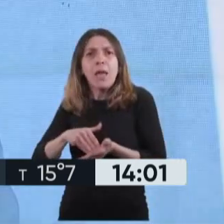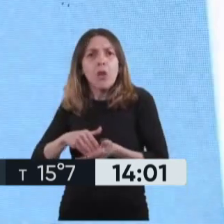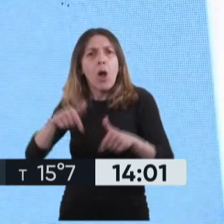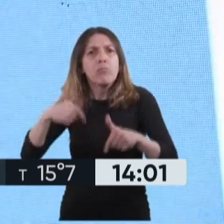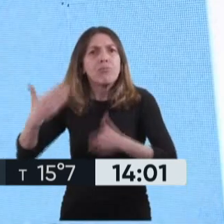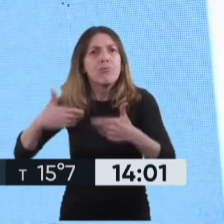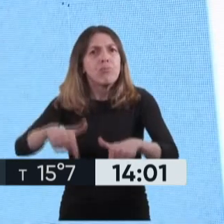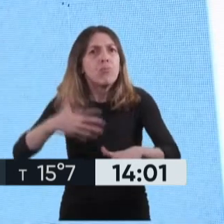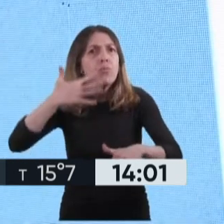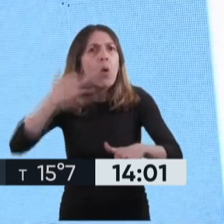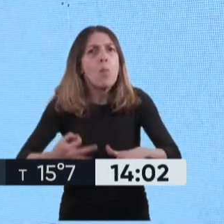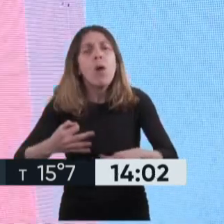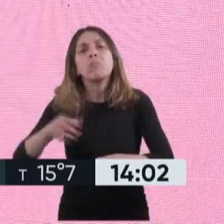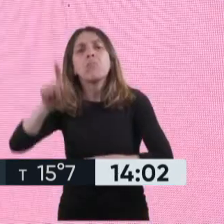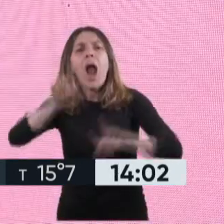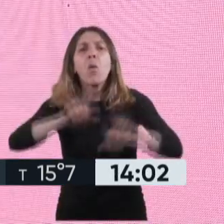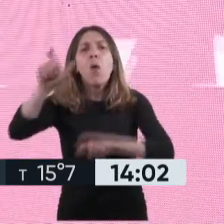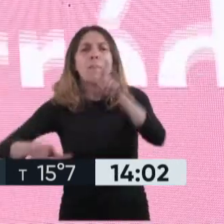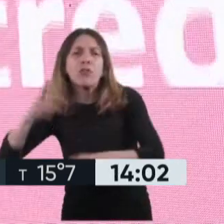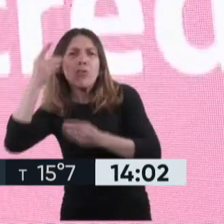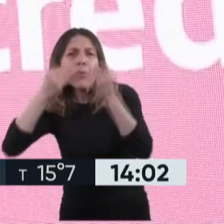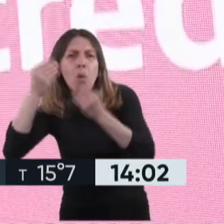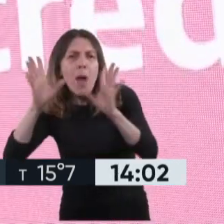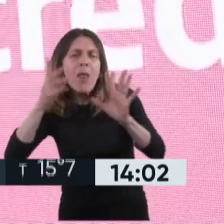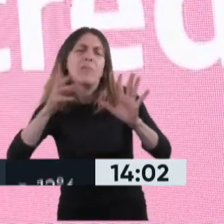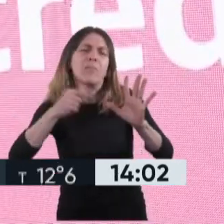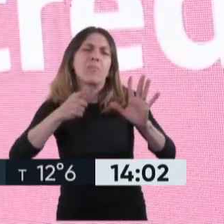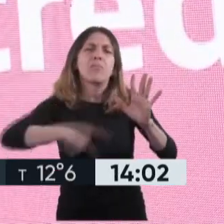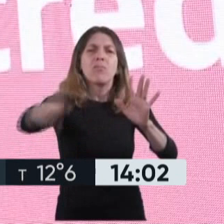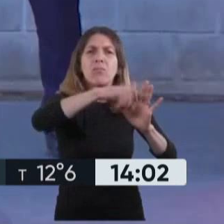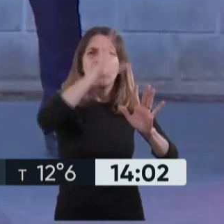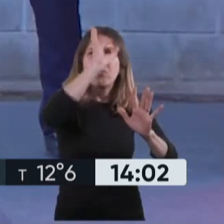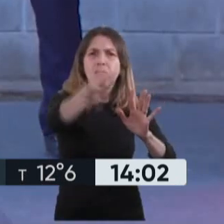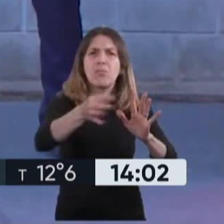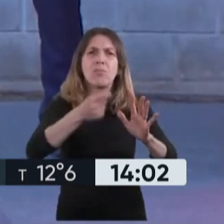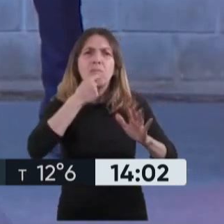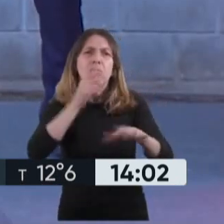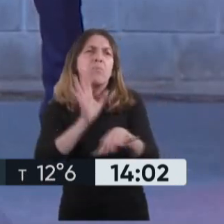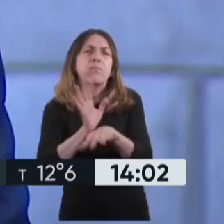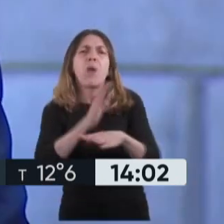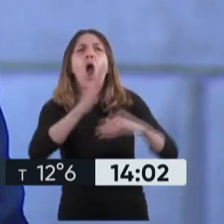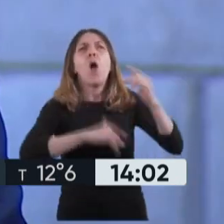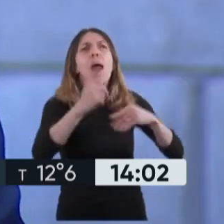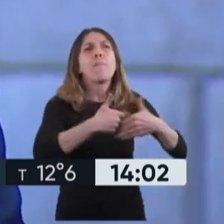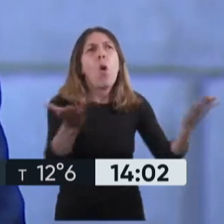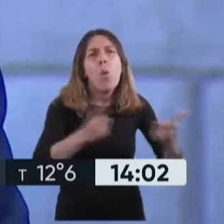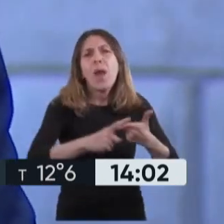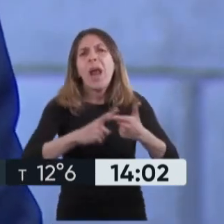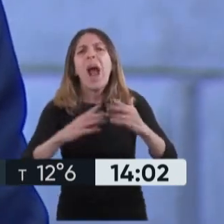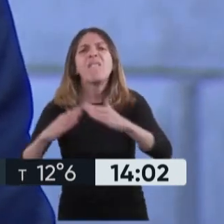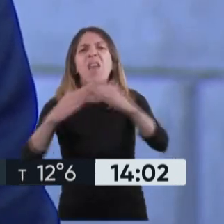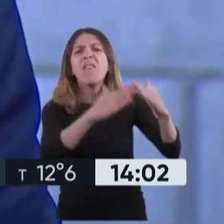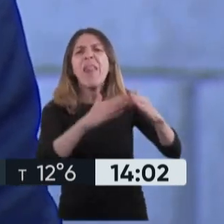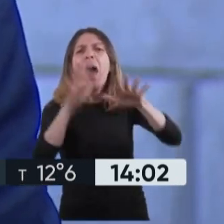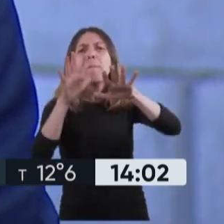para los que están preocupados quiero que sepan todos ni la obra pública ni la vivienda se va a